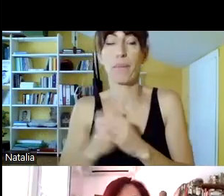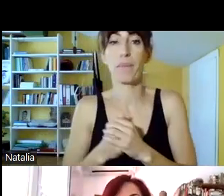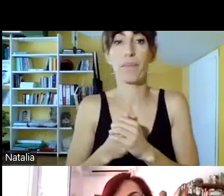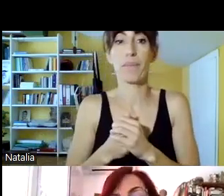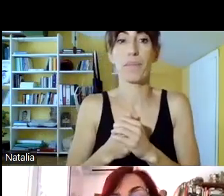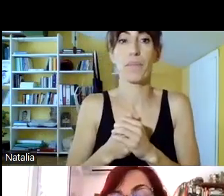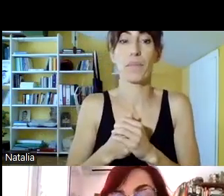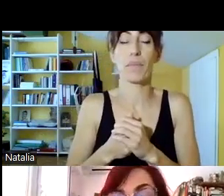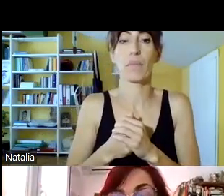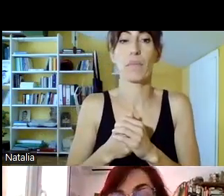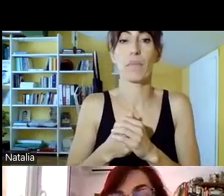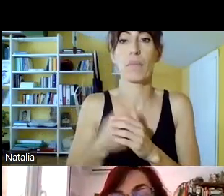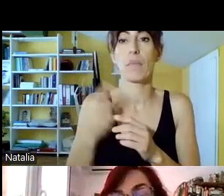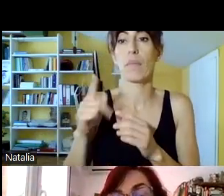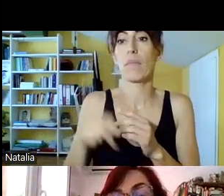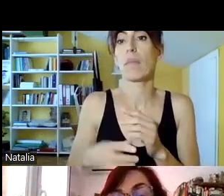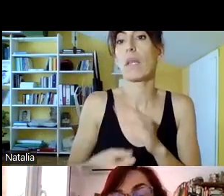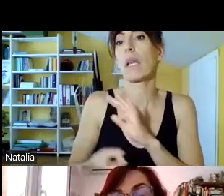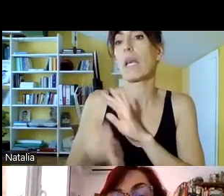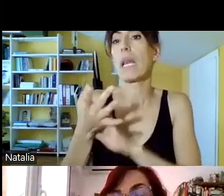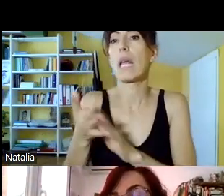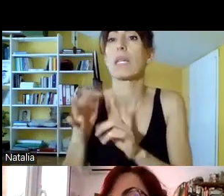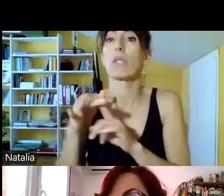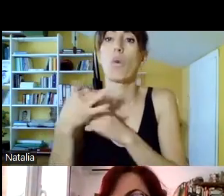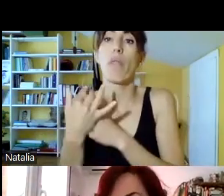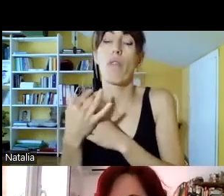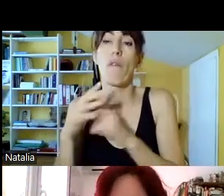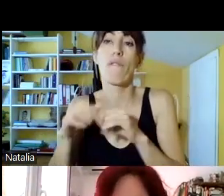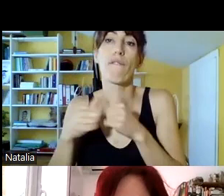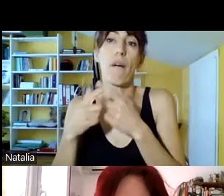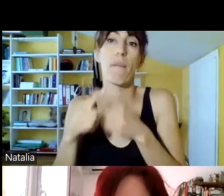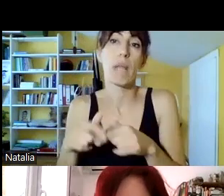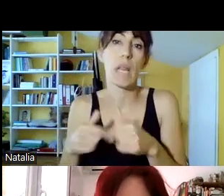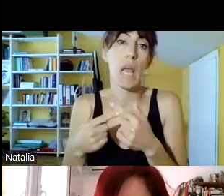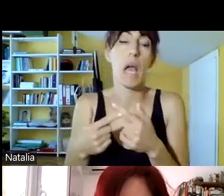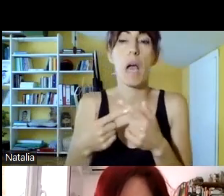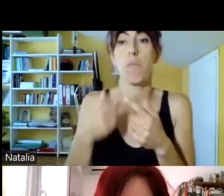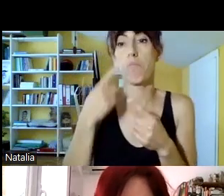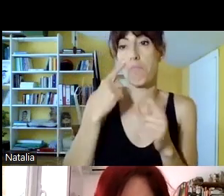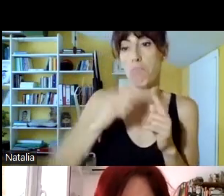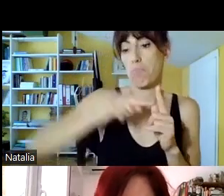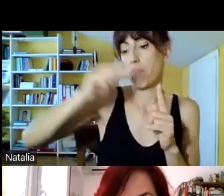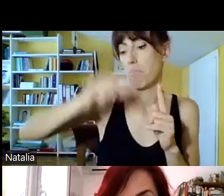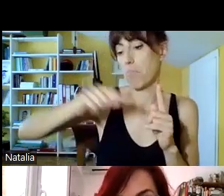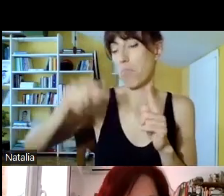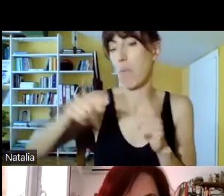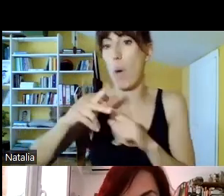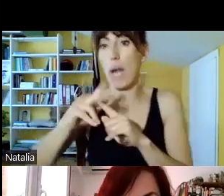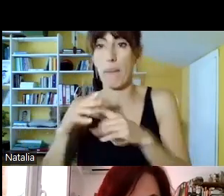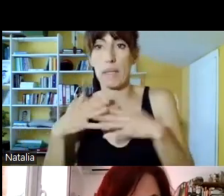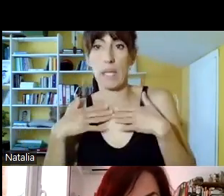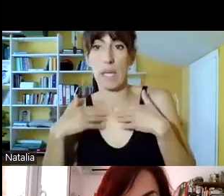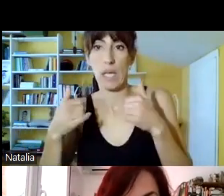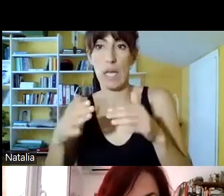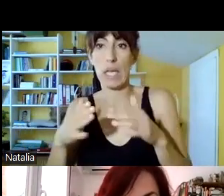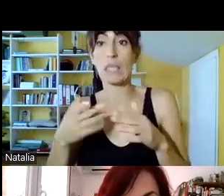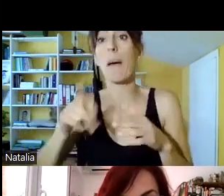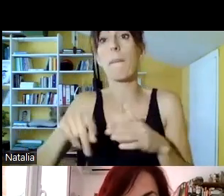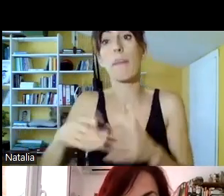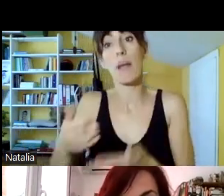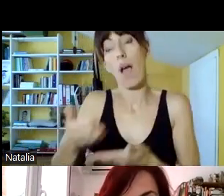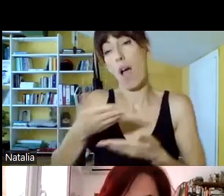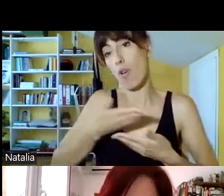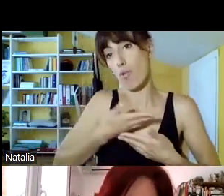y generar un contexto familiar, ¿no? Utilizando genogramas o las herramientas que tengáis, porque eso también nos ayudan a